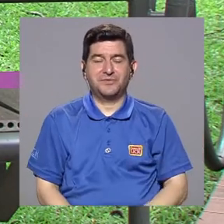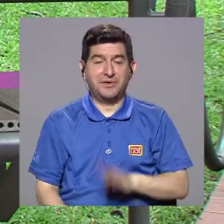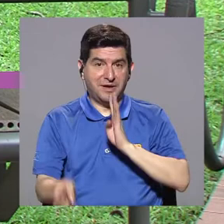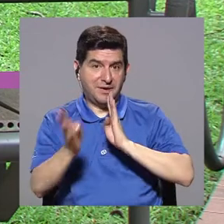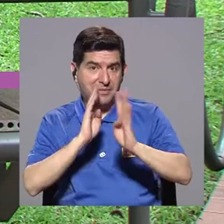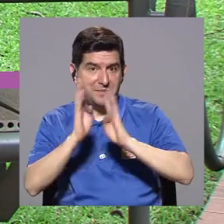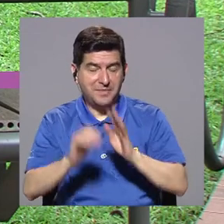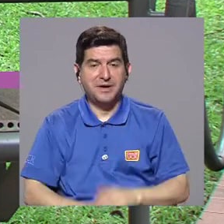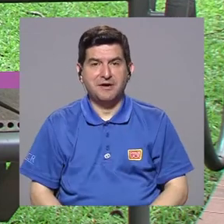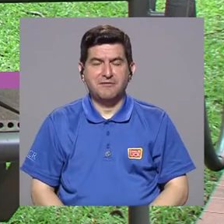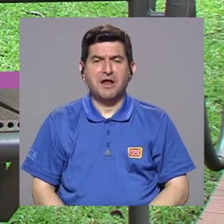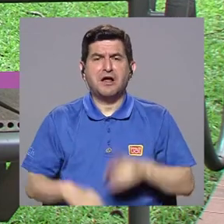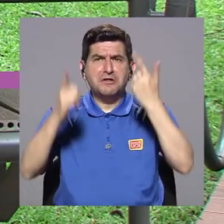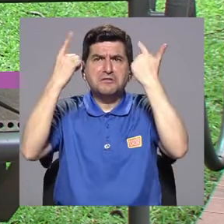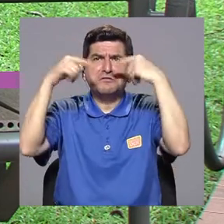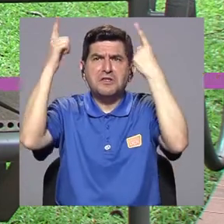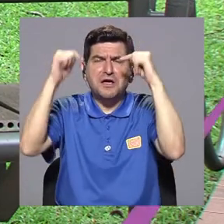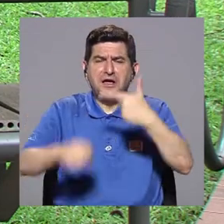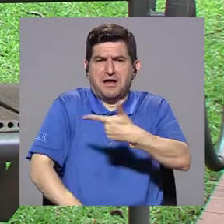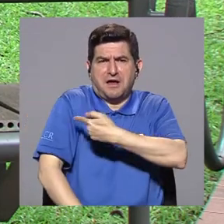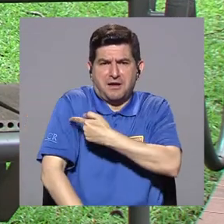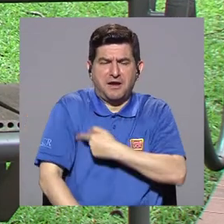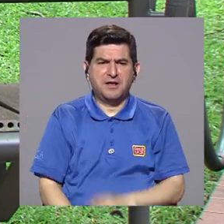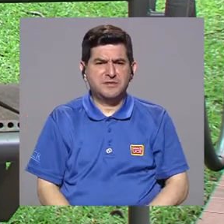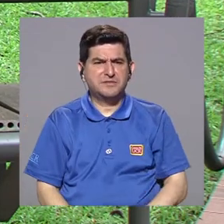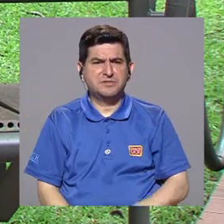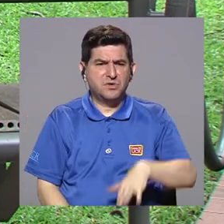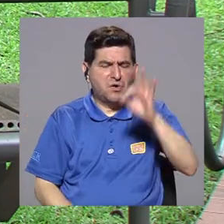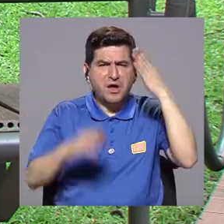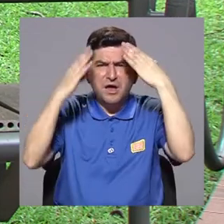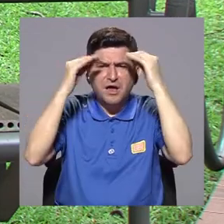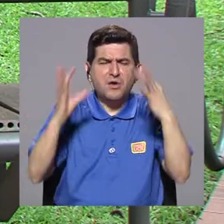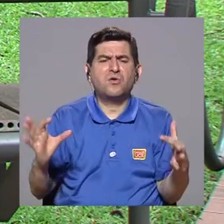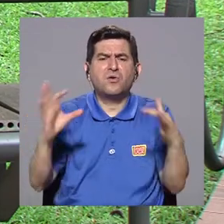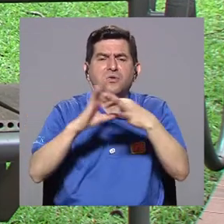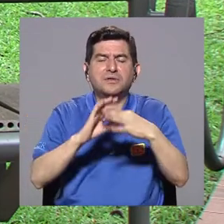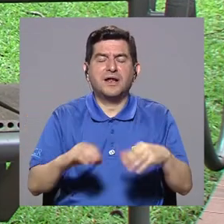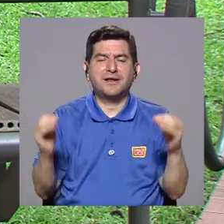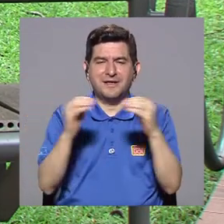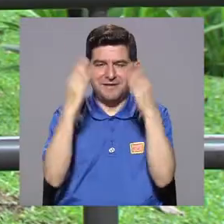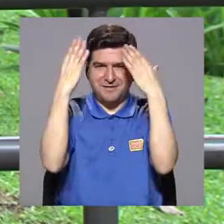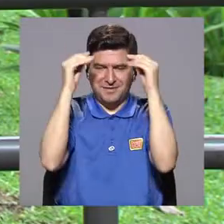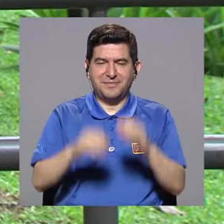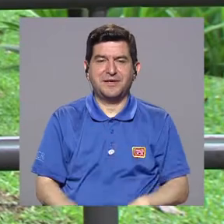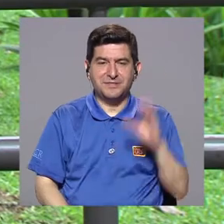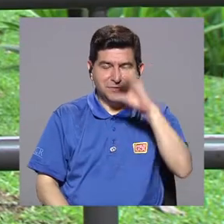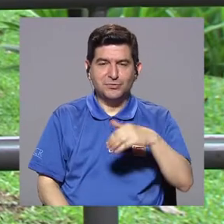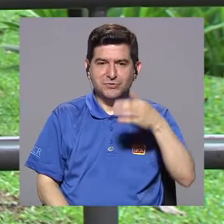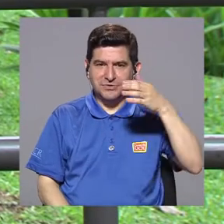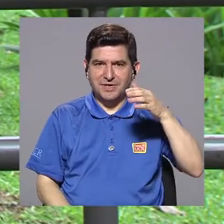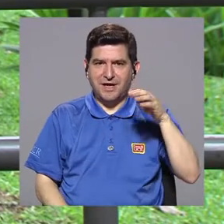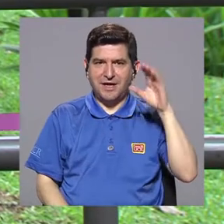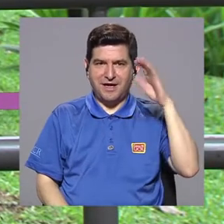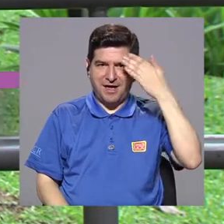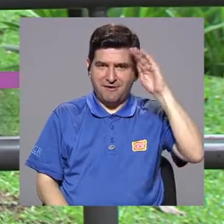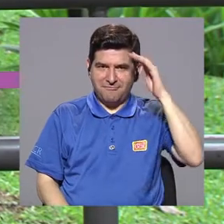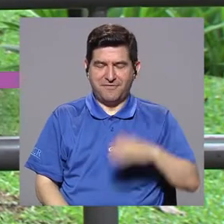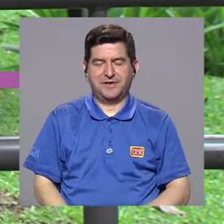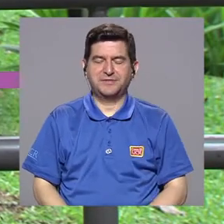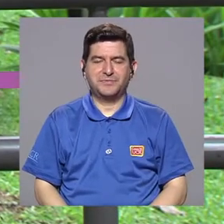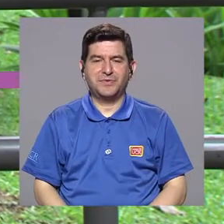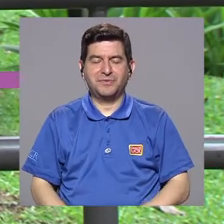semana, en el que hablaremos acerca de la efectividad de las vacunas, dónde encontrar información al respecto y más. Búsquenos en Facebook como